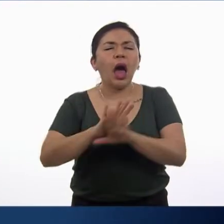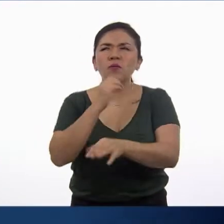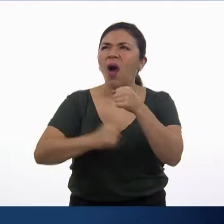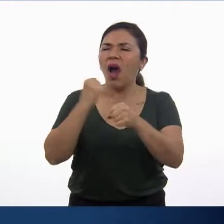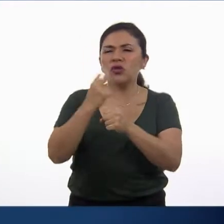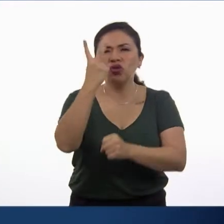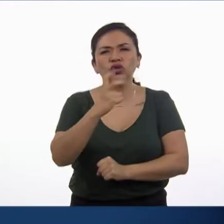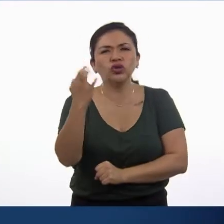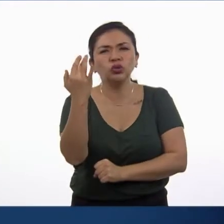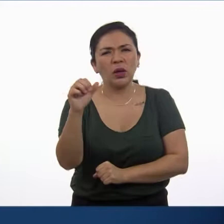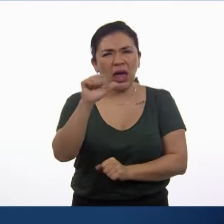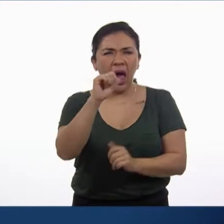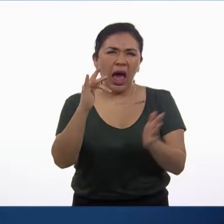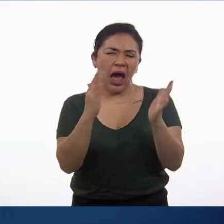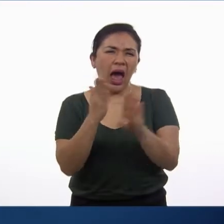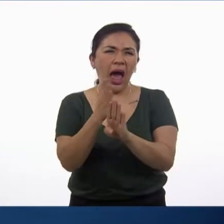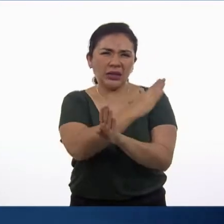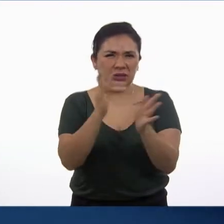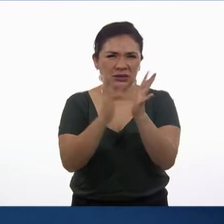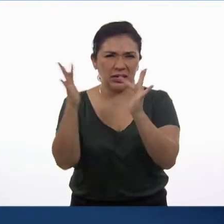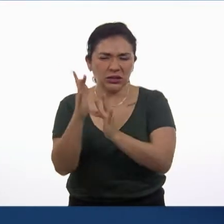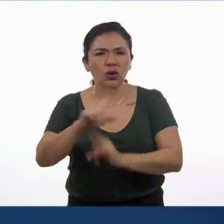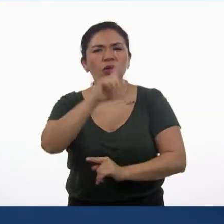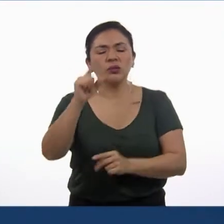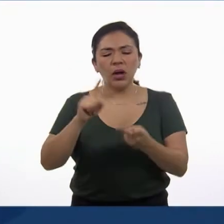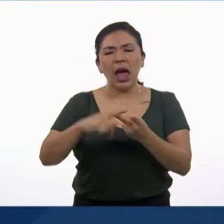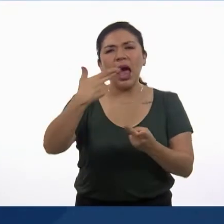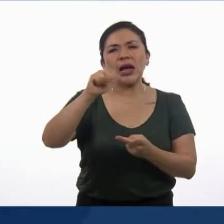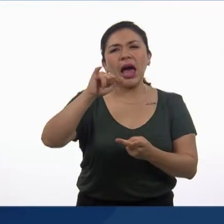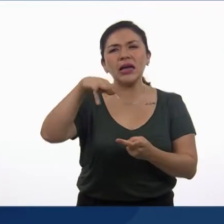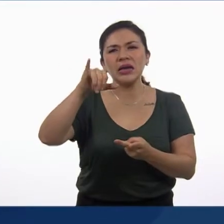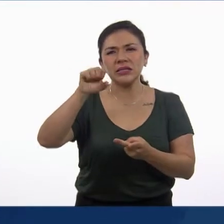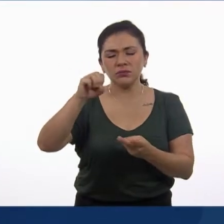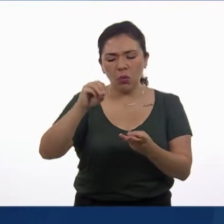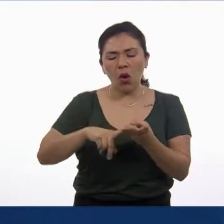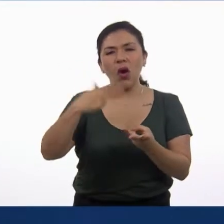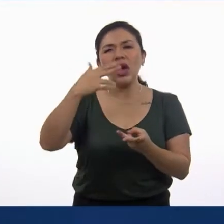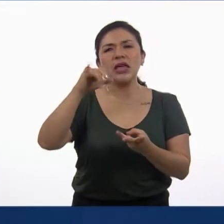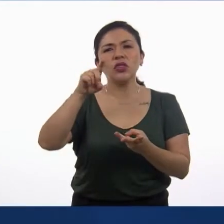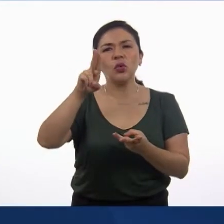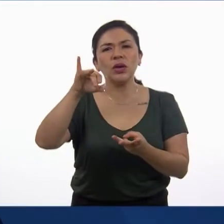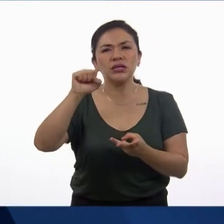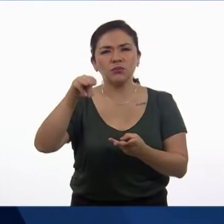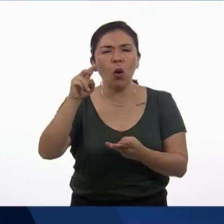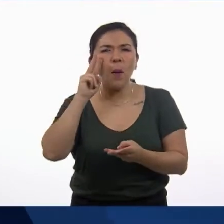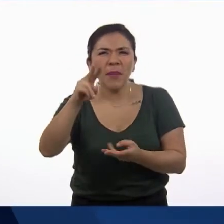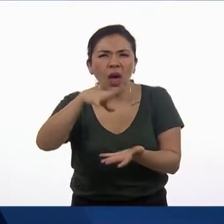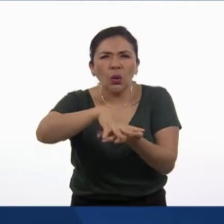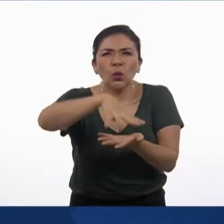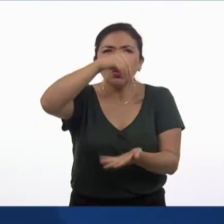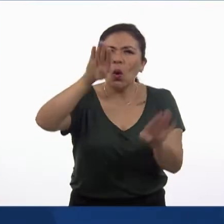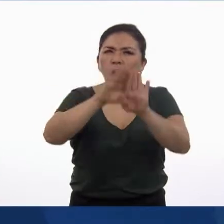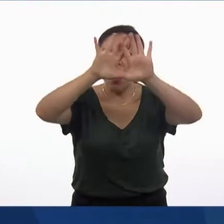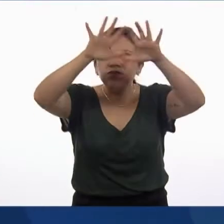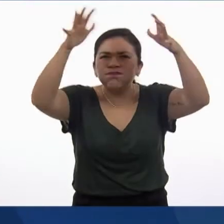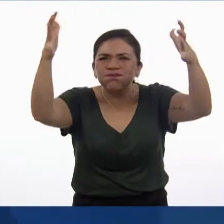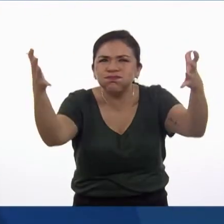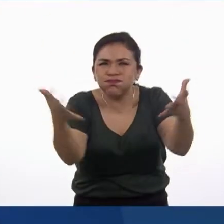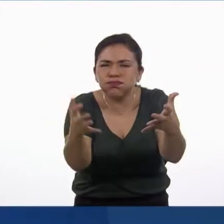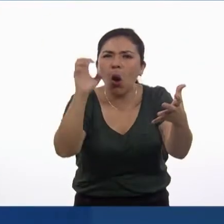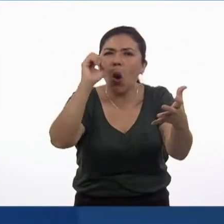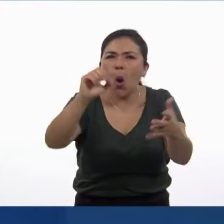a.C., después por el jainismo y el hinduismo. Se pueden encontrar desde templos con formas semiesféricas hasta